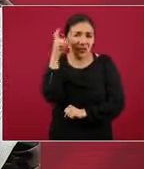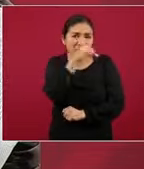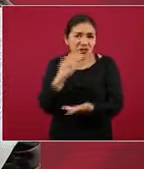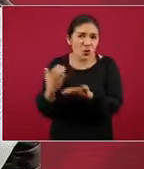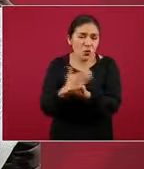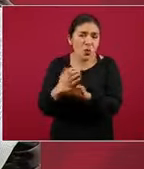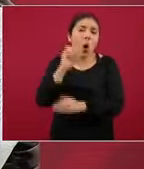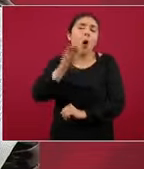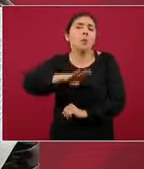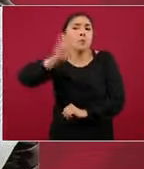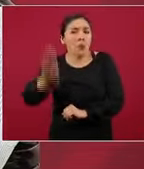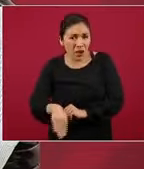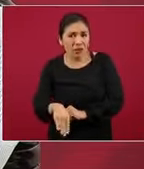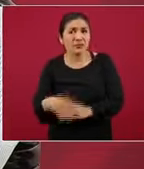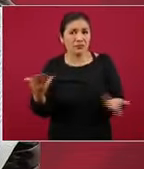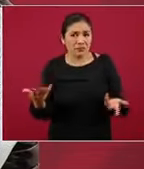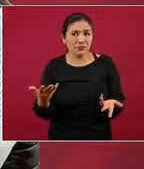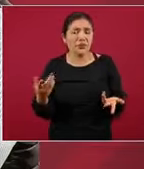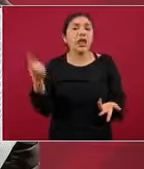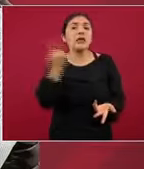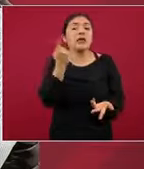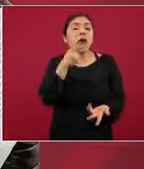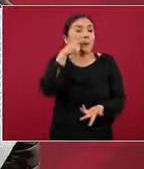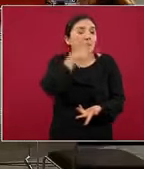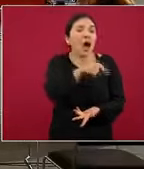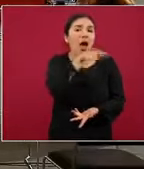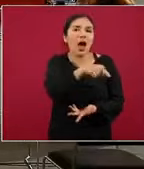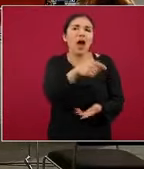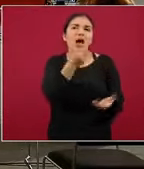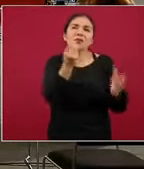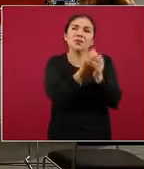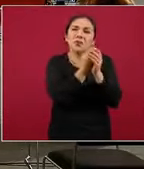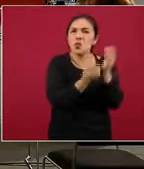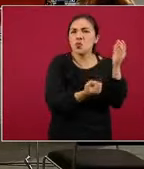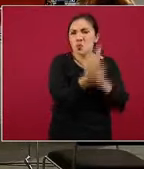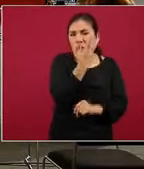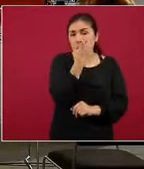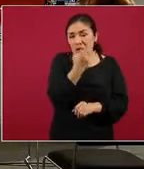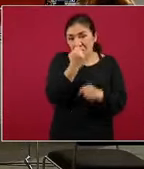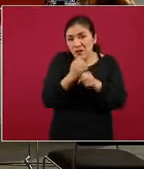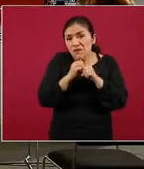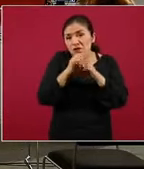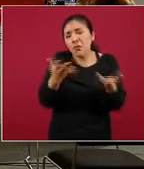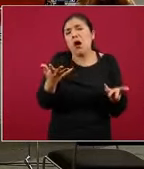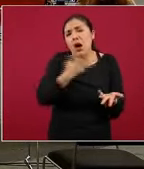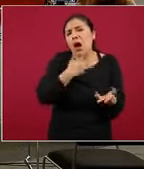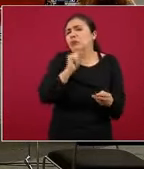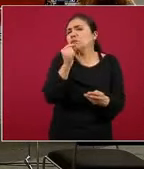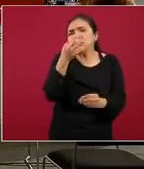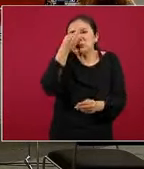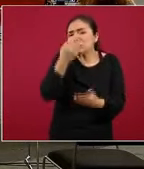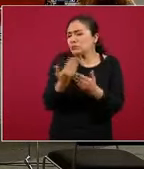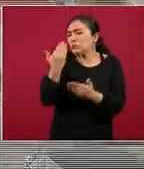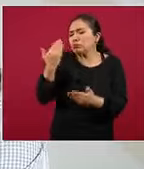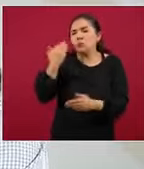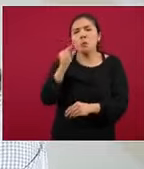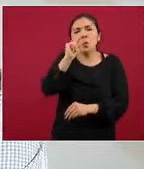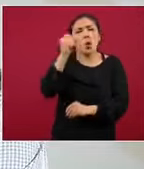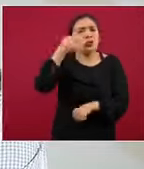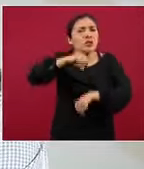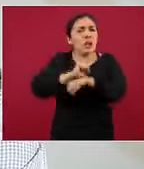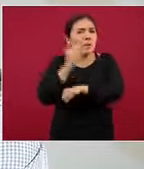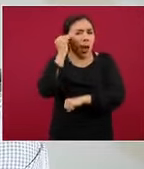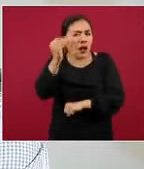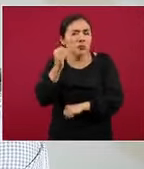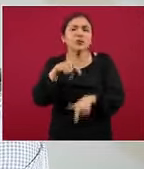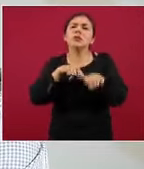lógicamente, defunciones, que lo que se ha identificado. Esta información, como sabemos, pues tiene apenas algunas semanas. Se